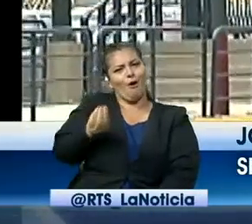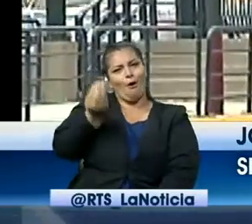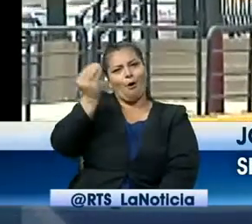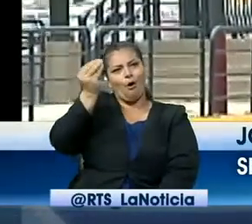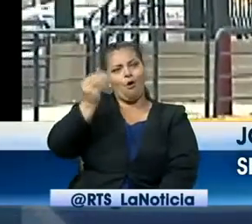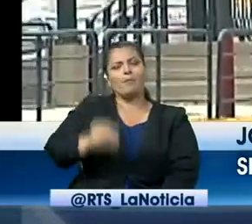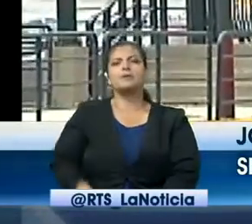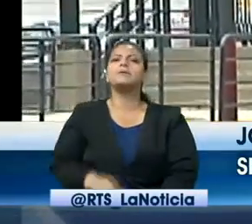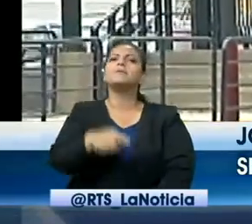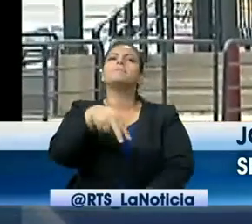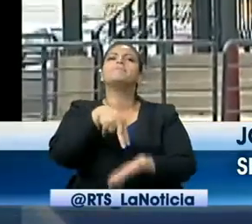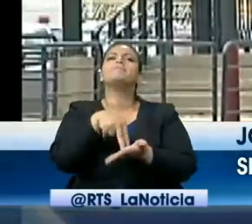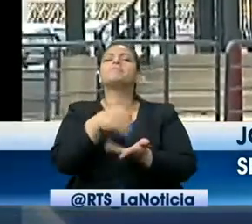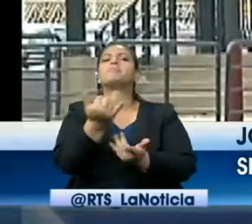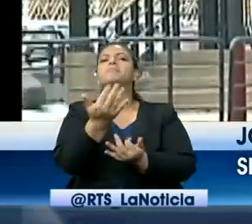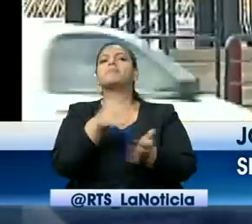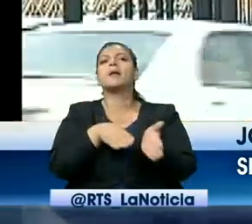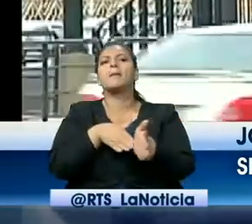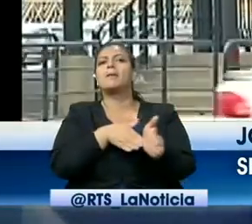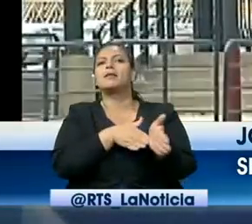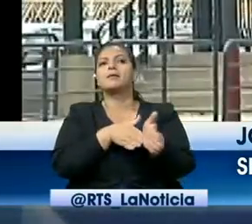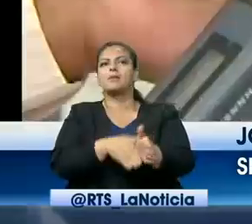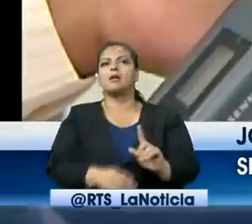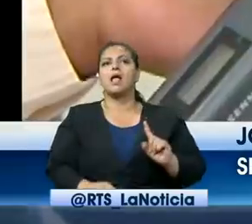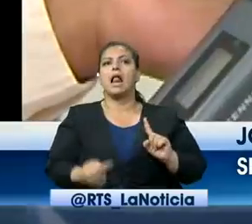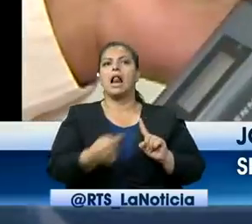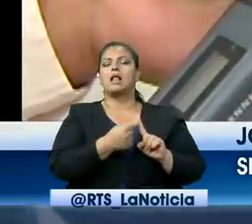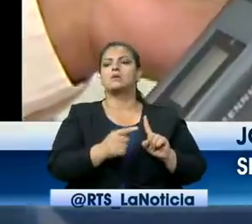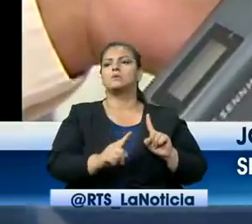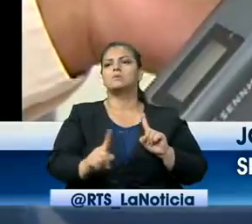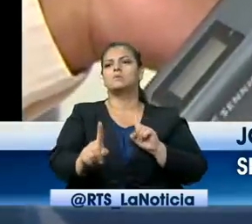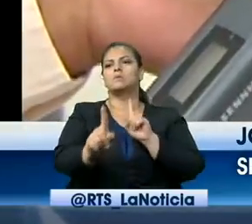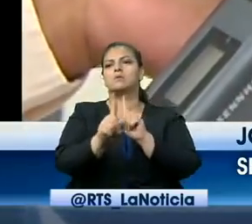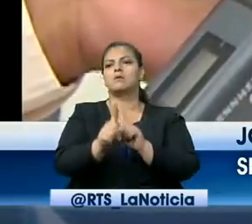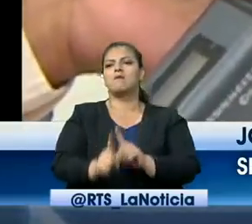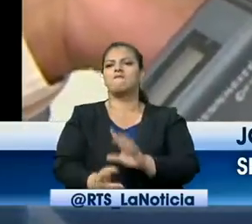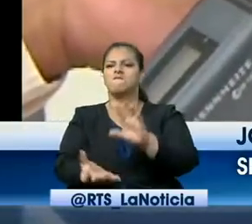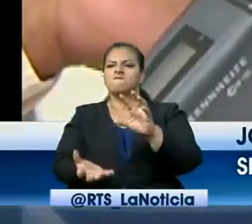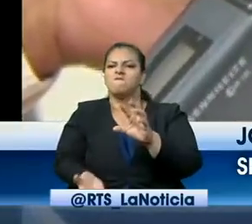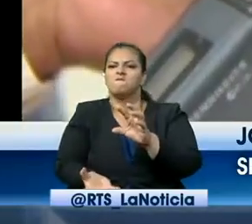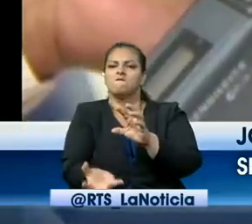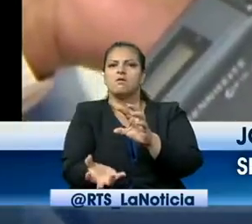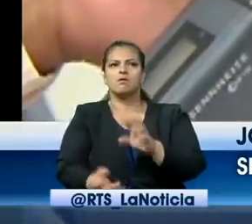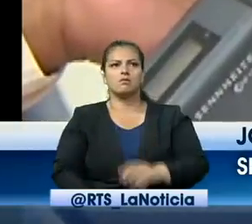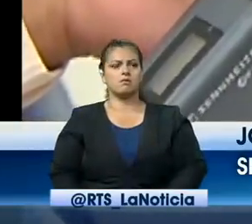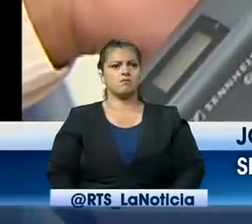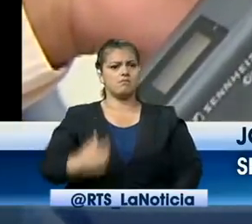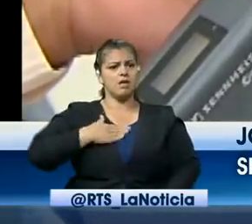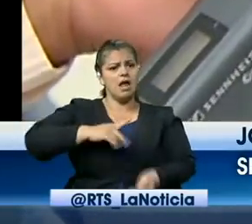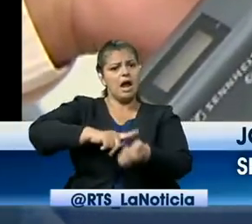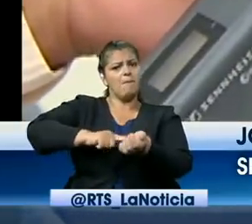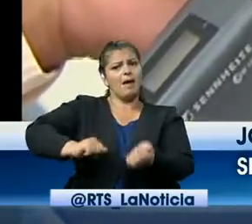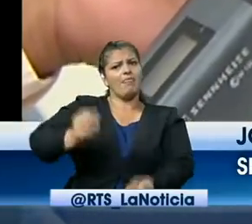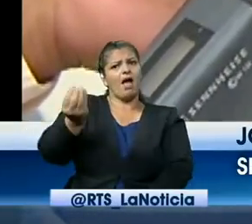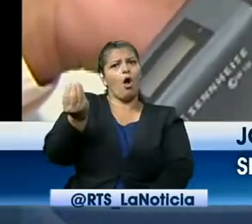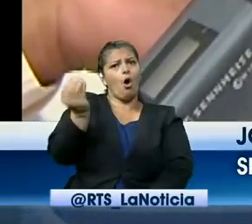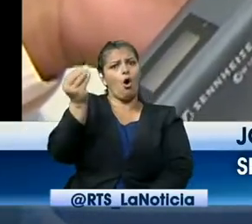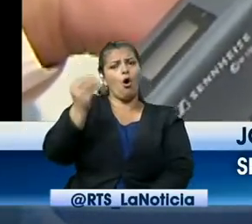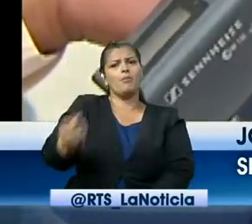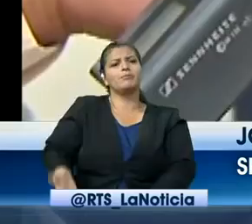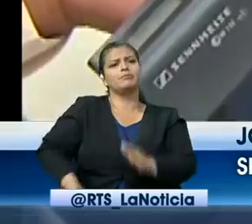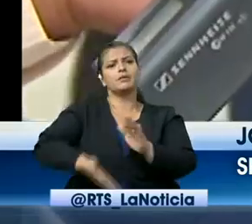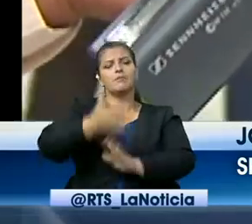en una parada de la metrovía al sur de guayaquil mi hermana es una niña súper estudiosa super de casa que transportaba sal hacia el